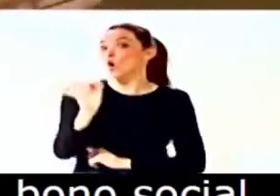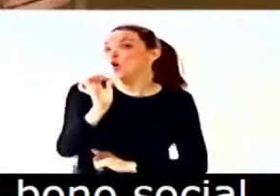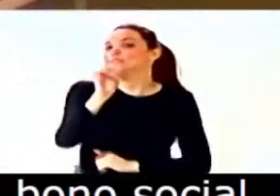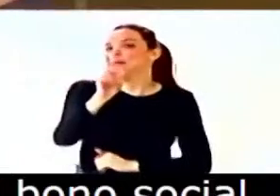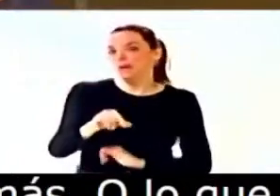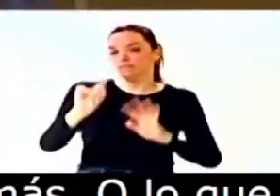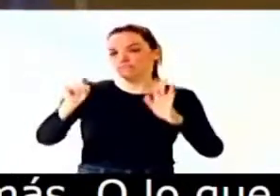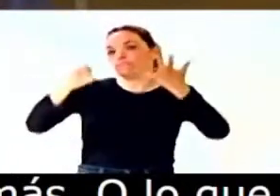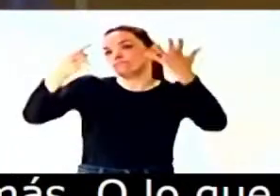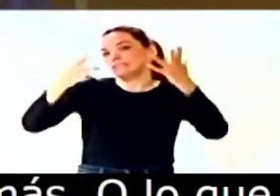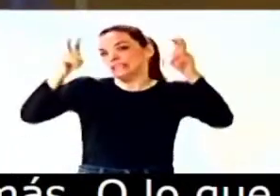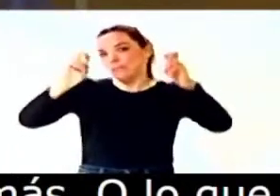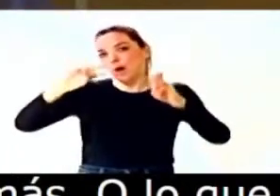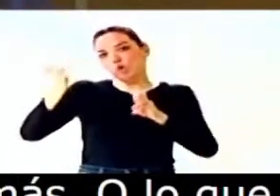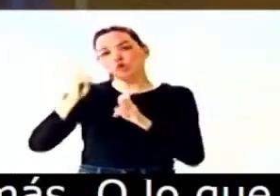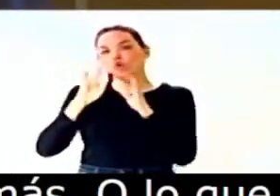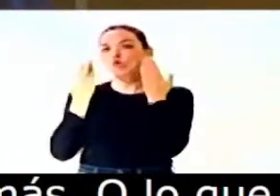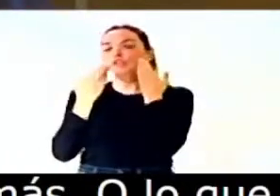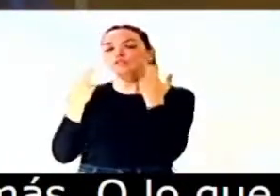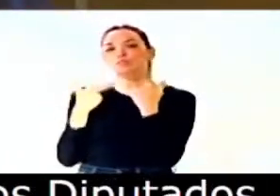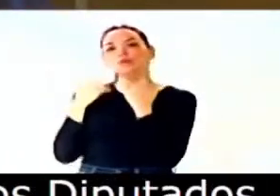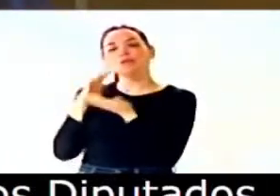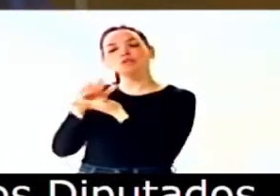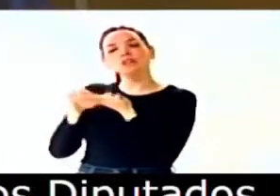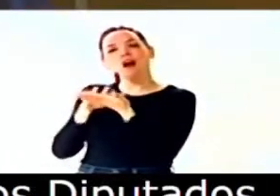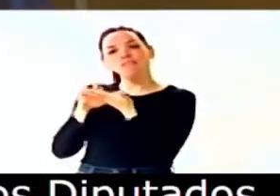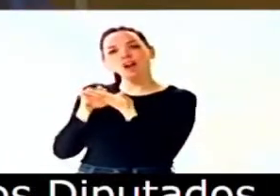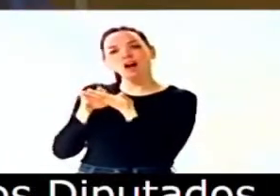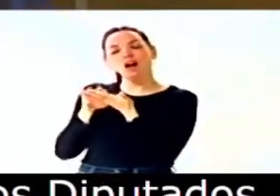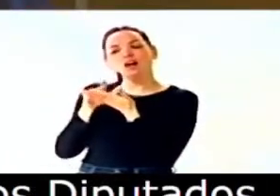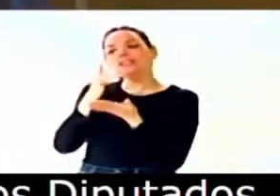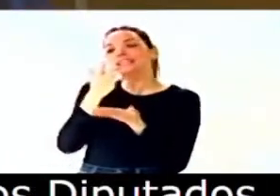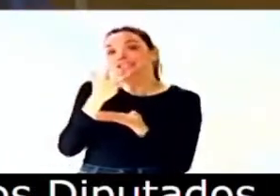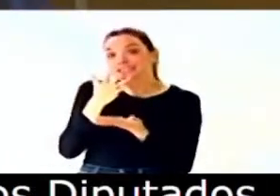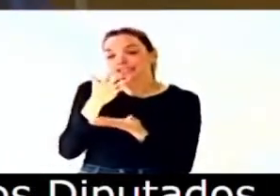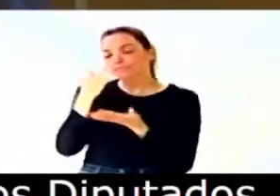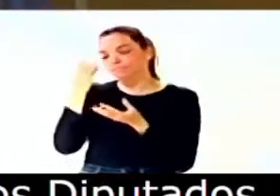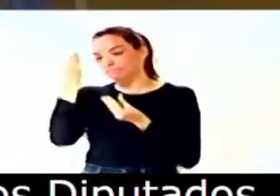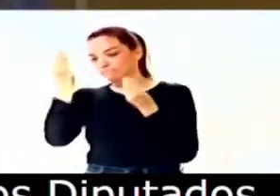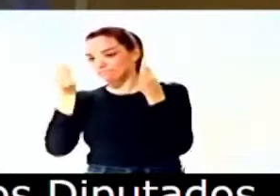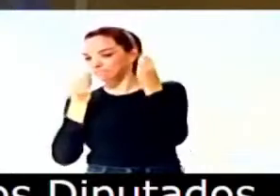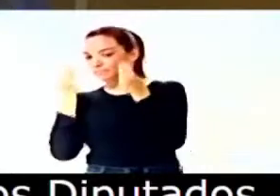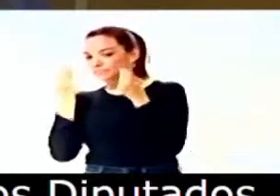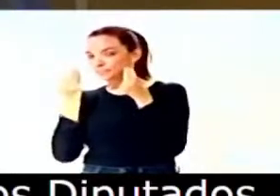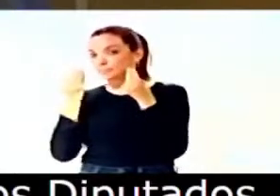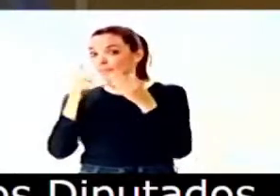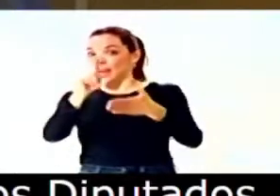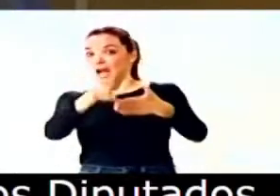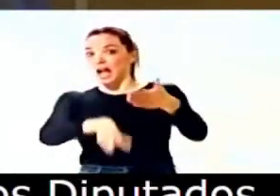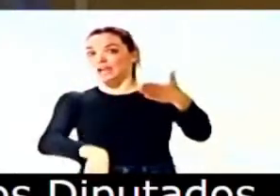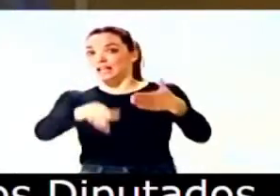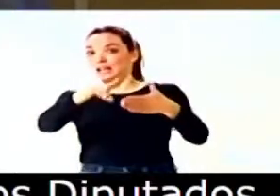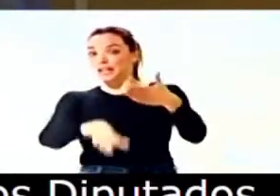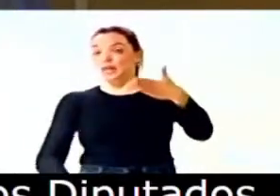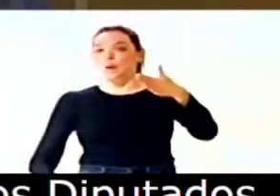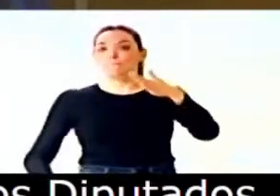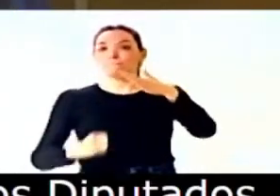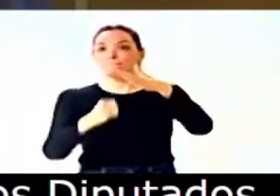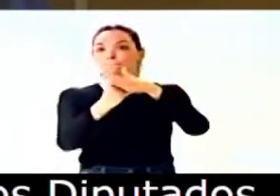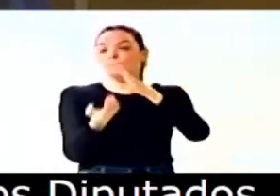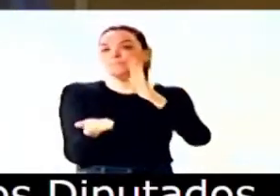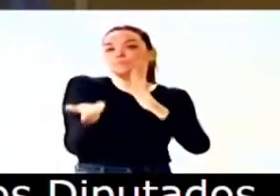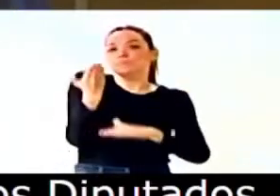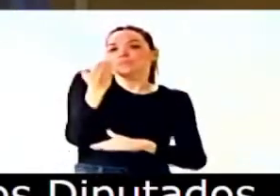en el Congreso de los Diputados es si se aplica el alquiler, el máximo de aumento del alquiler